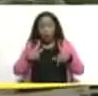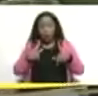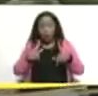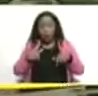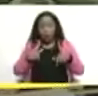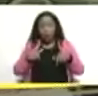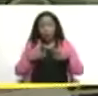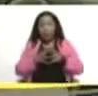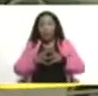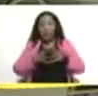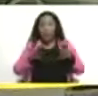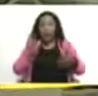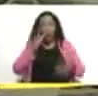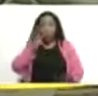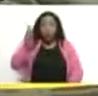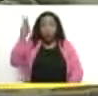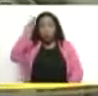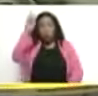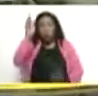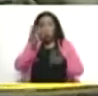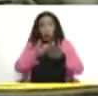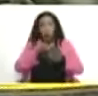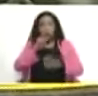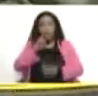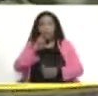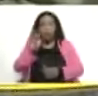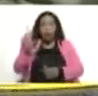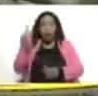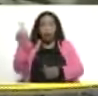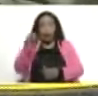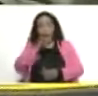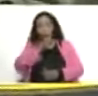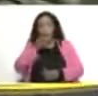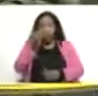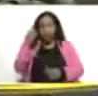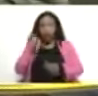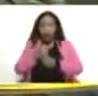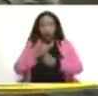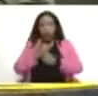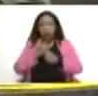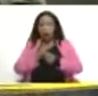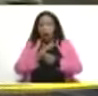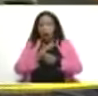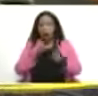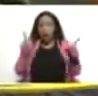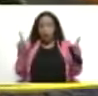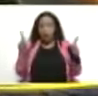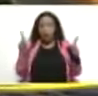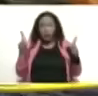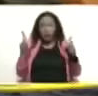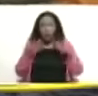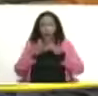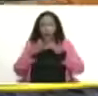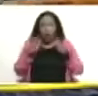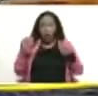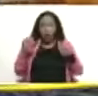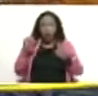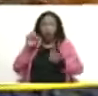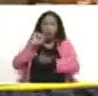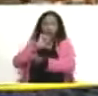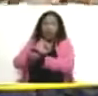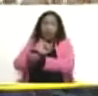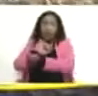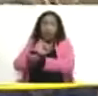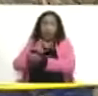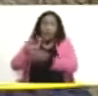Cacique Guaycaipuro 2023, exitosa operación para liberar todas las cárceles y sacarla